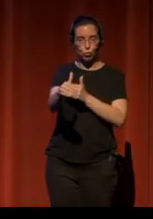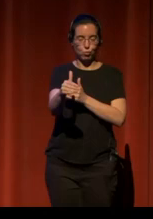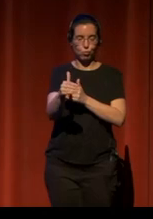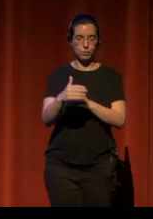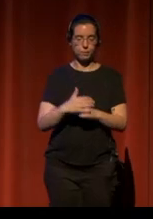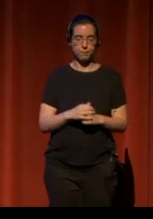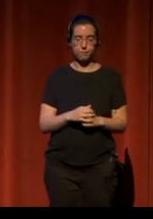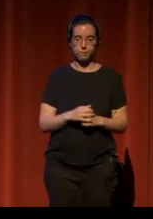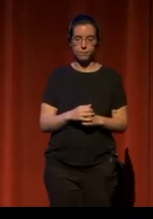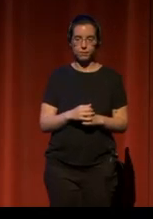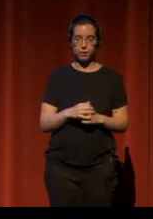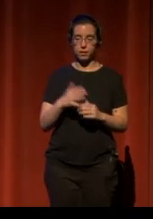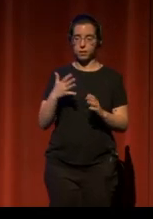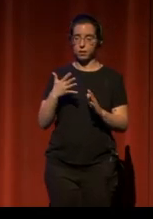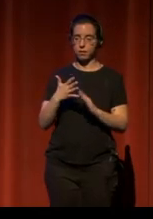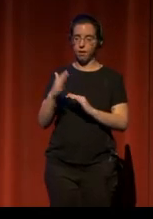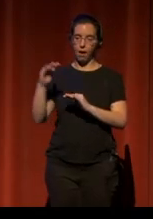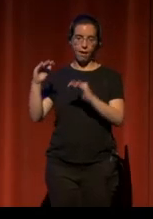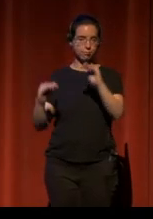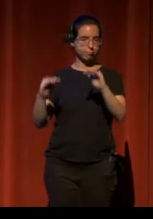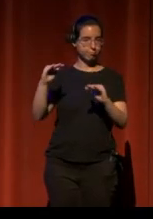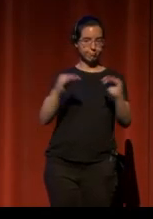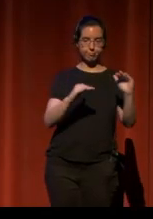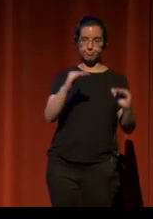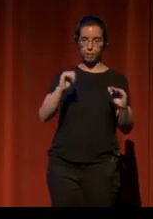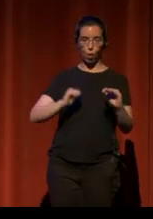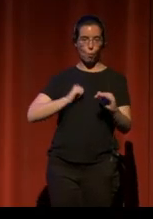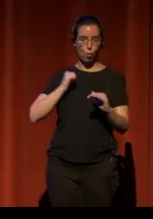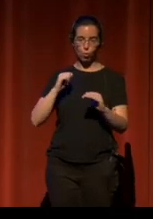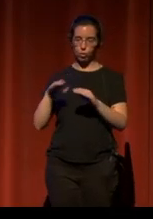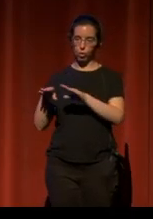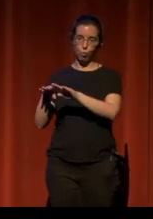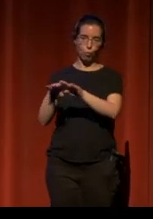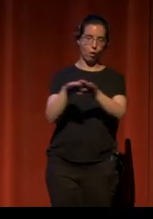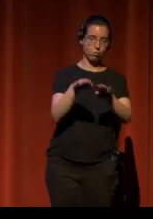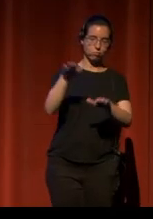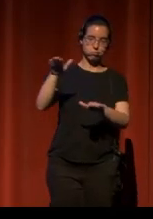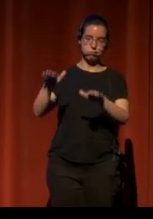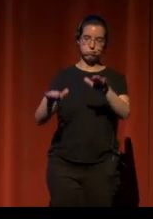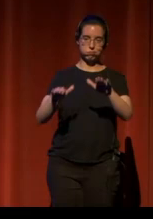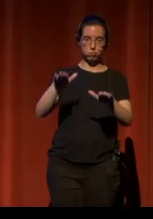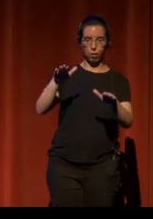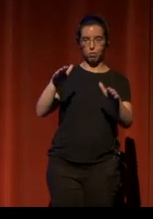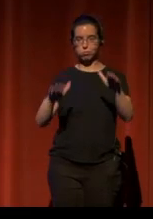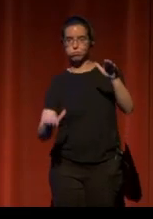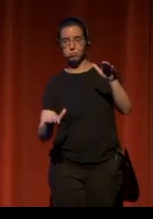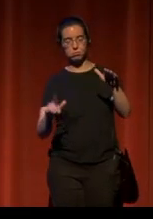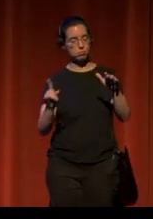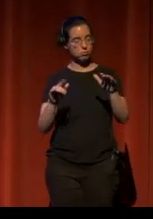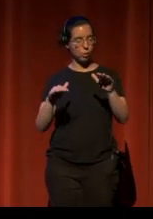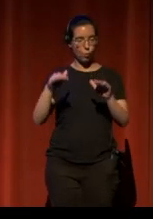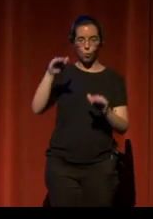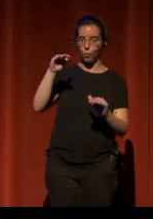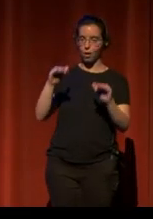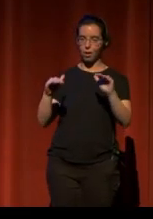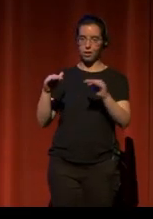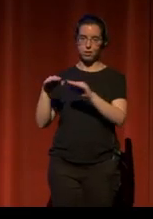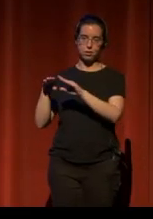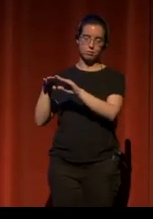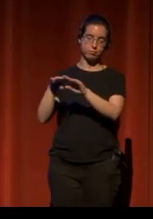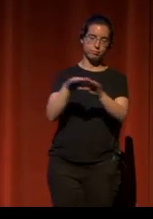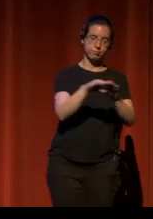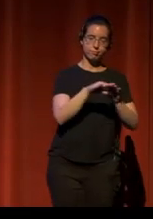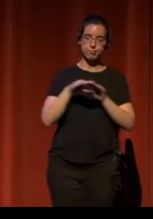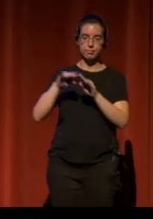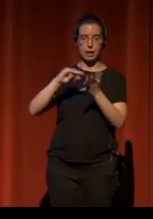e redistribución equitativa de las oportunidades no de compensar esa e igualdad sistémica